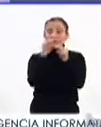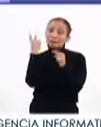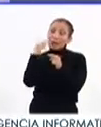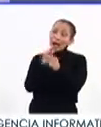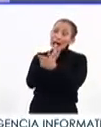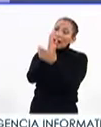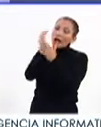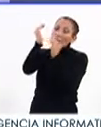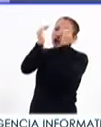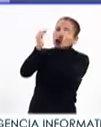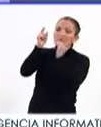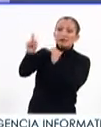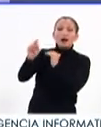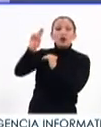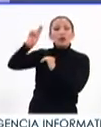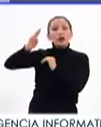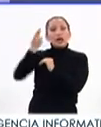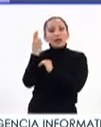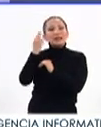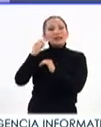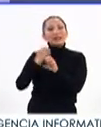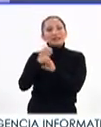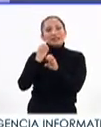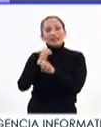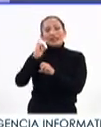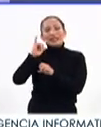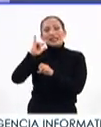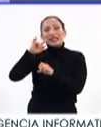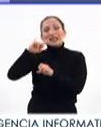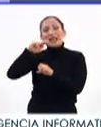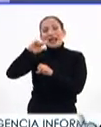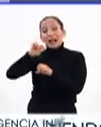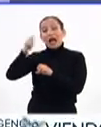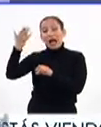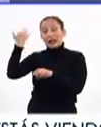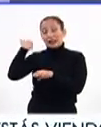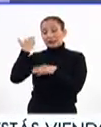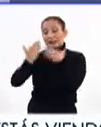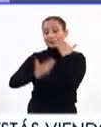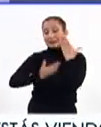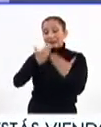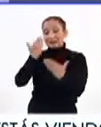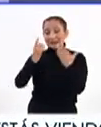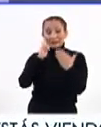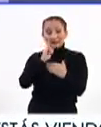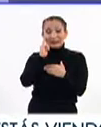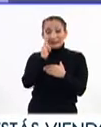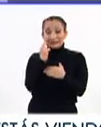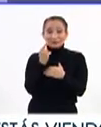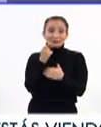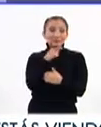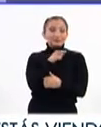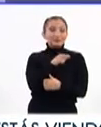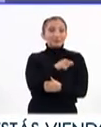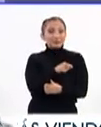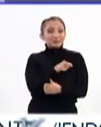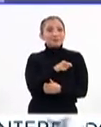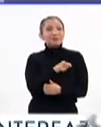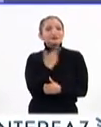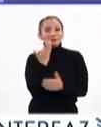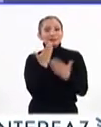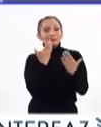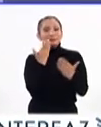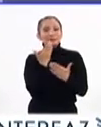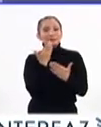viajar además hasta la Universidad Estatal de Indiana, donde tuvo oportunidad de pues cursar parte de